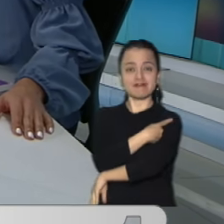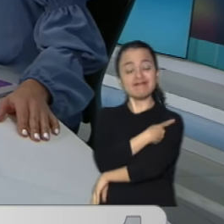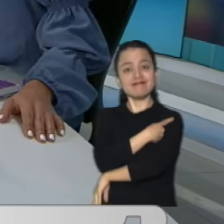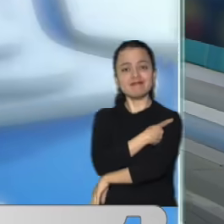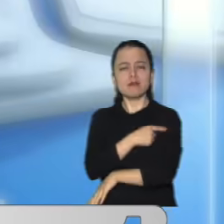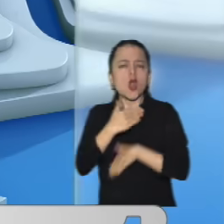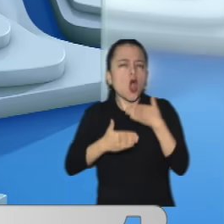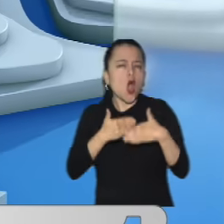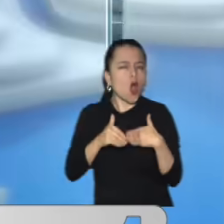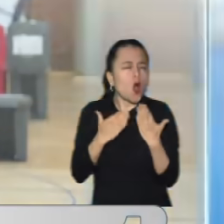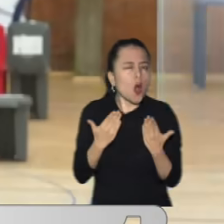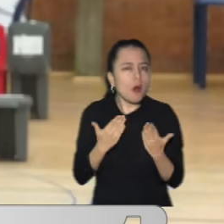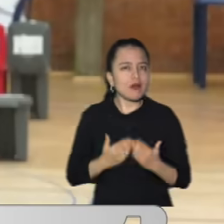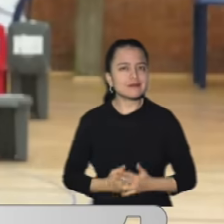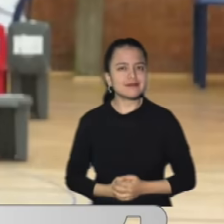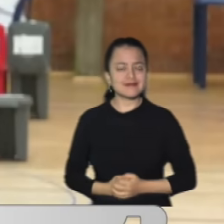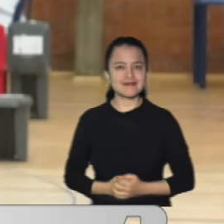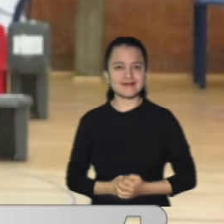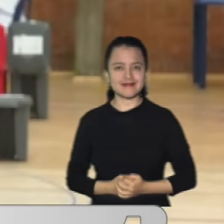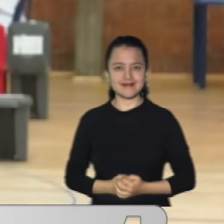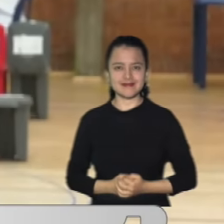proceso?